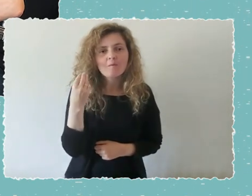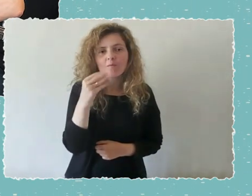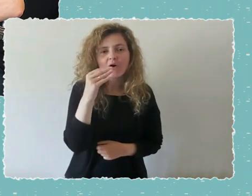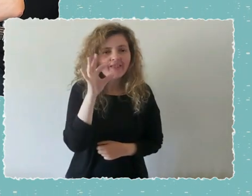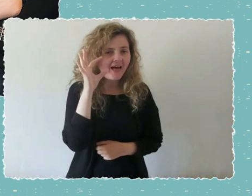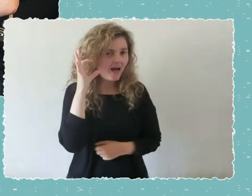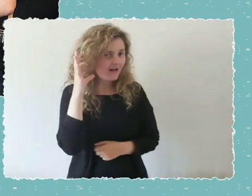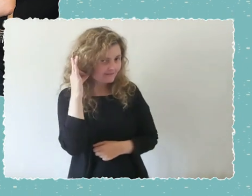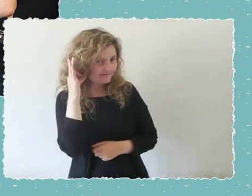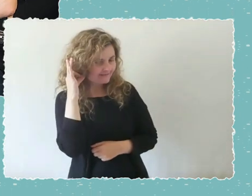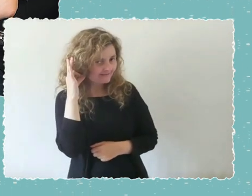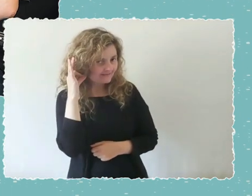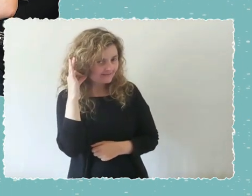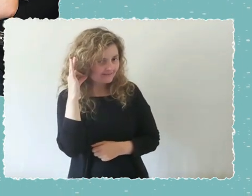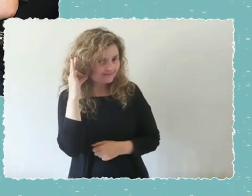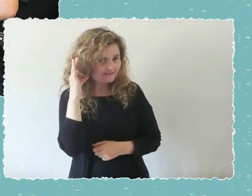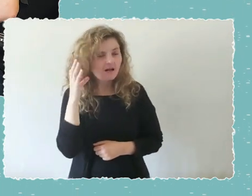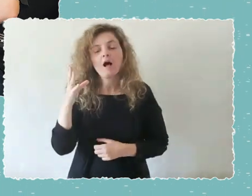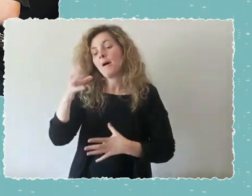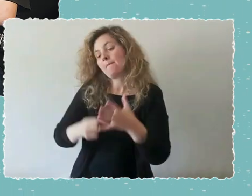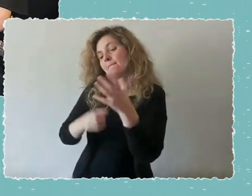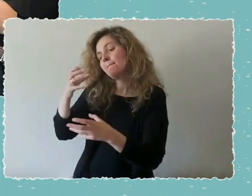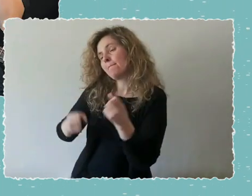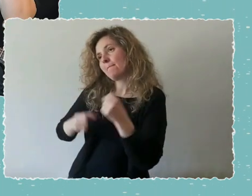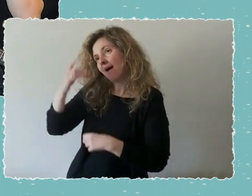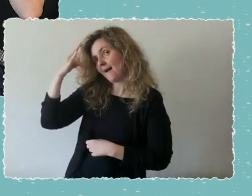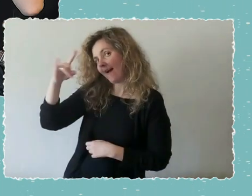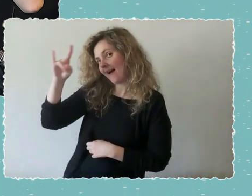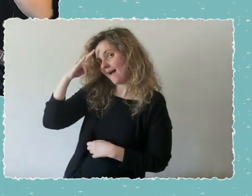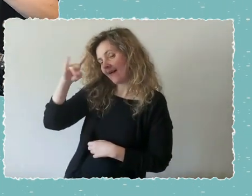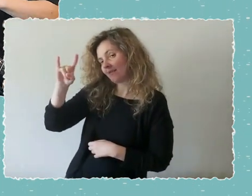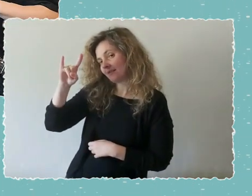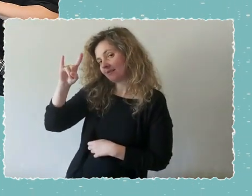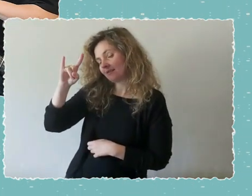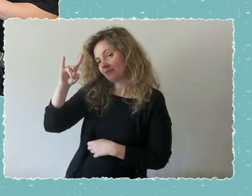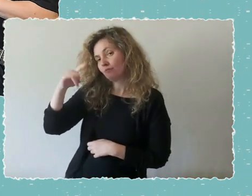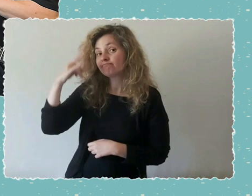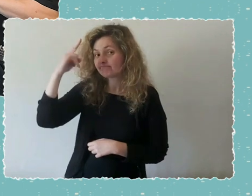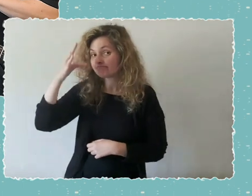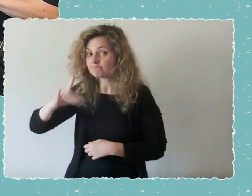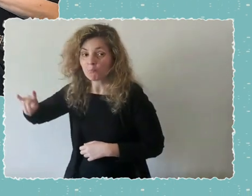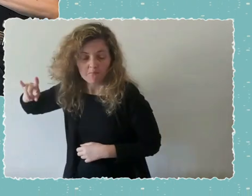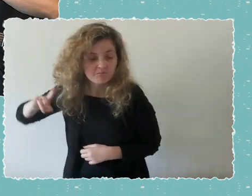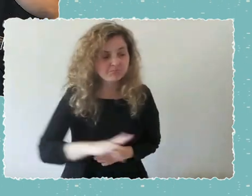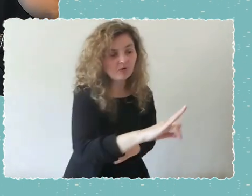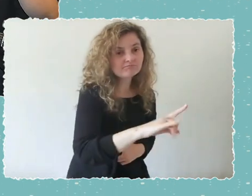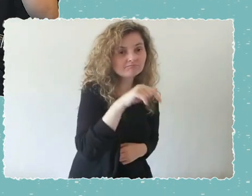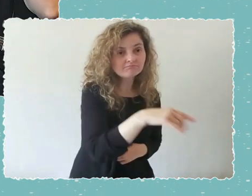a moza que muxiu a vaca que escornou